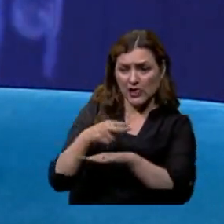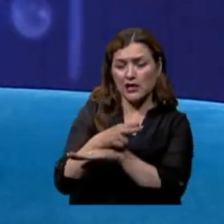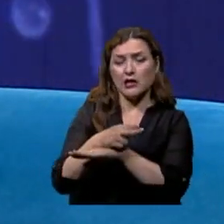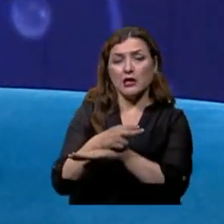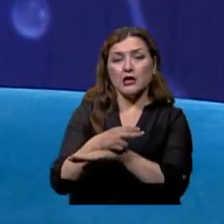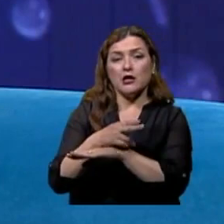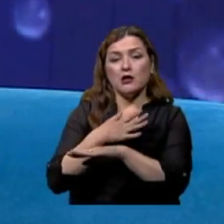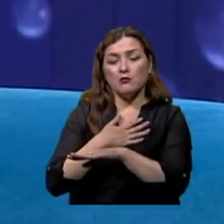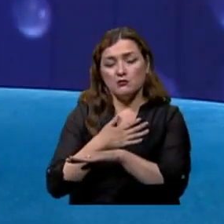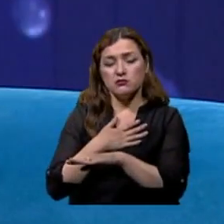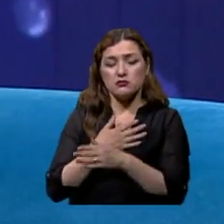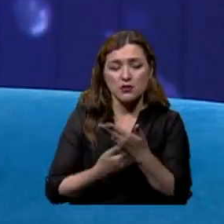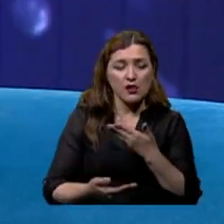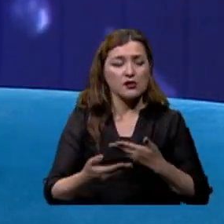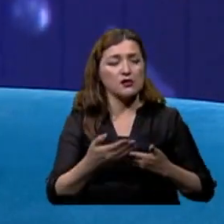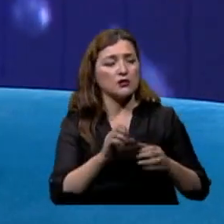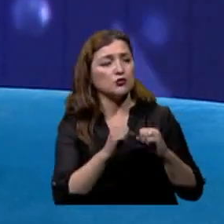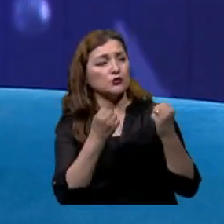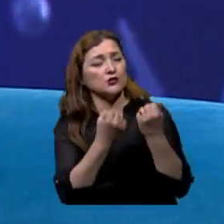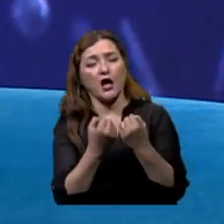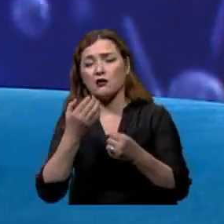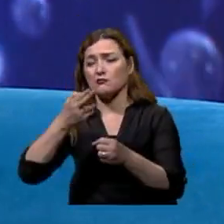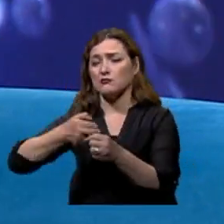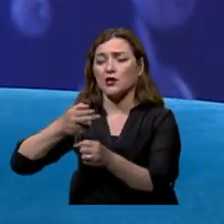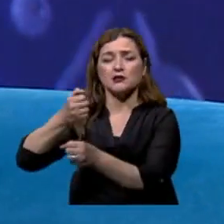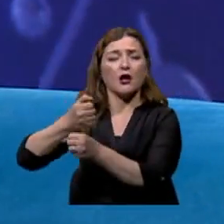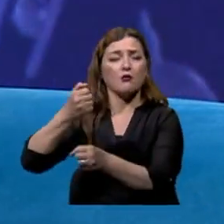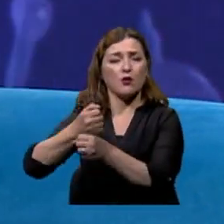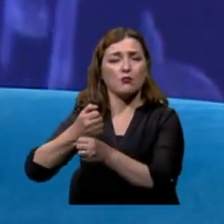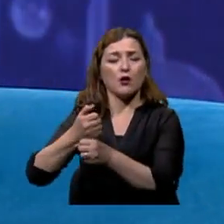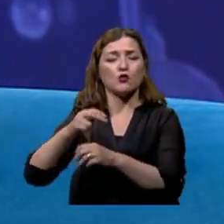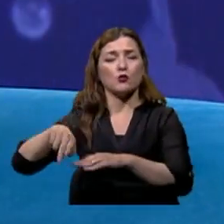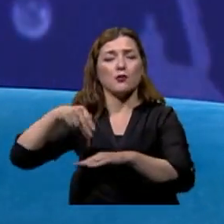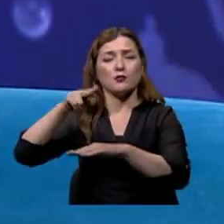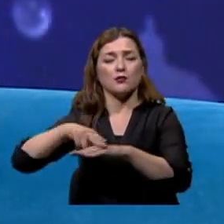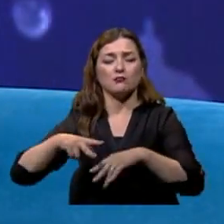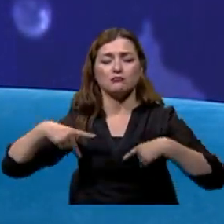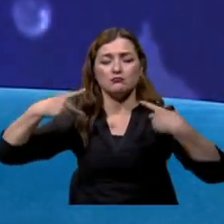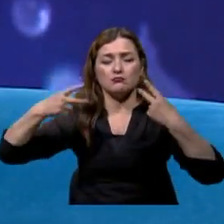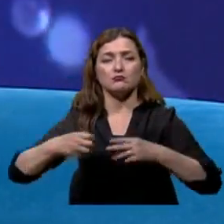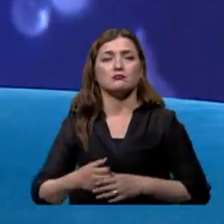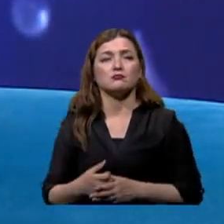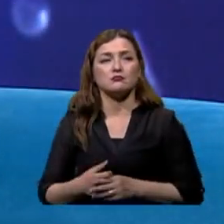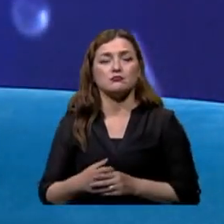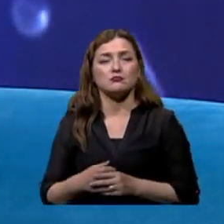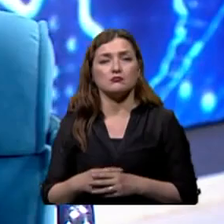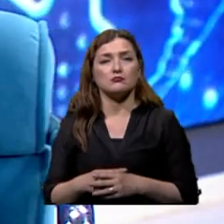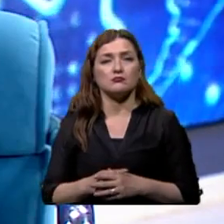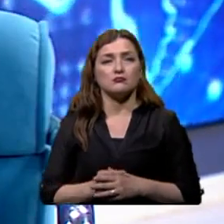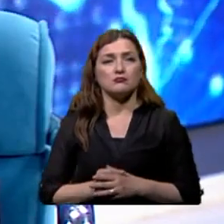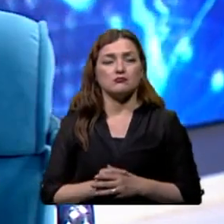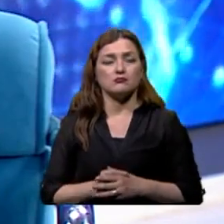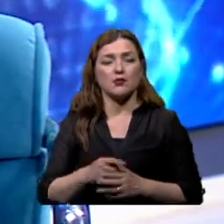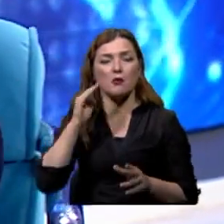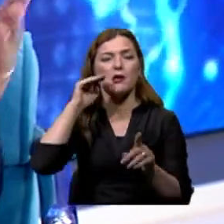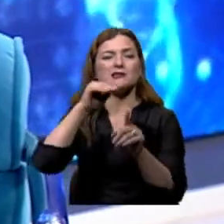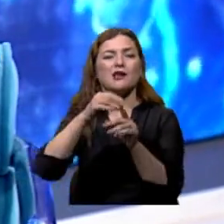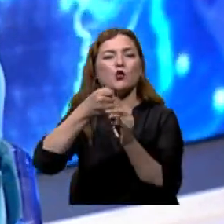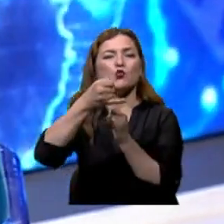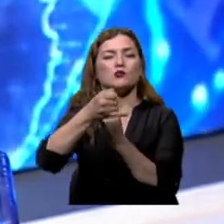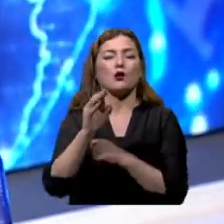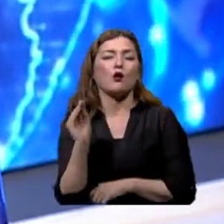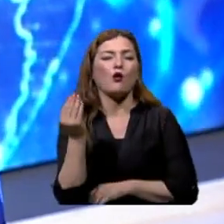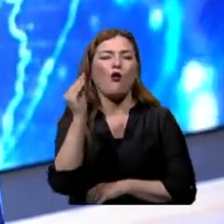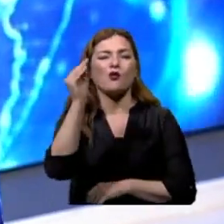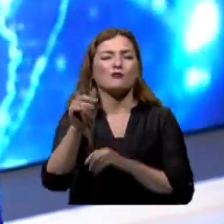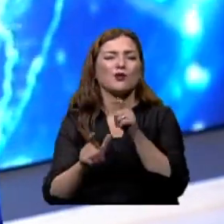vuelvan a la parte social y vuelvan a la parte laboral de una manera normal o casi natural. El mensaje final a esos jóvenes, a